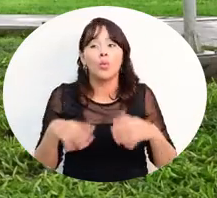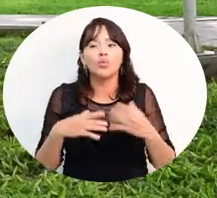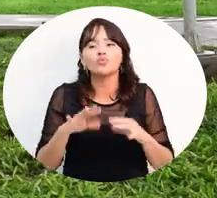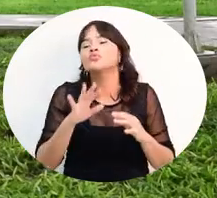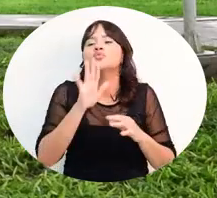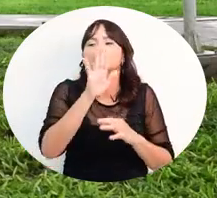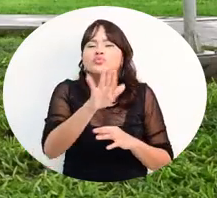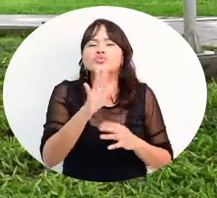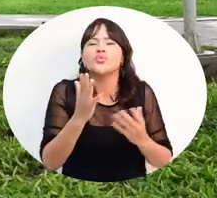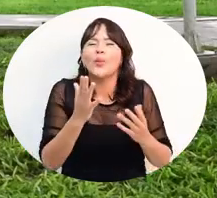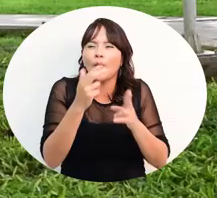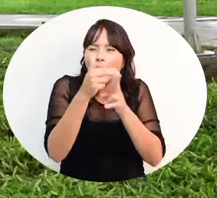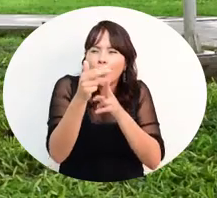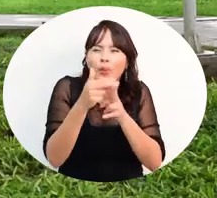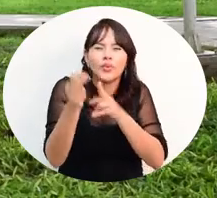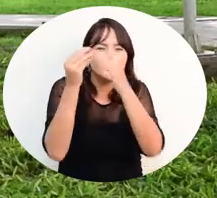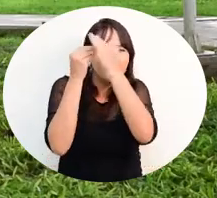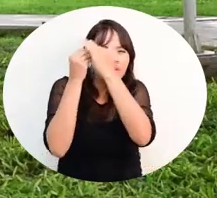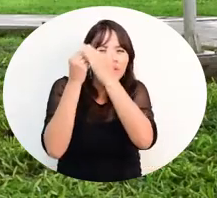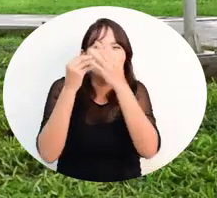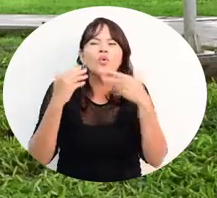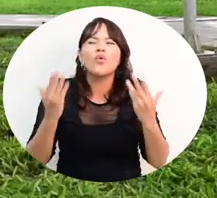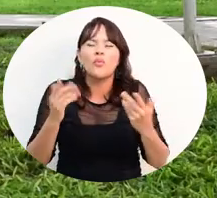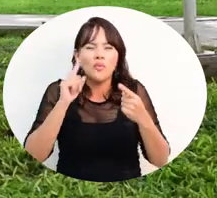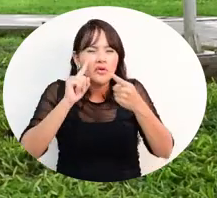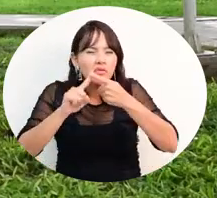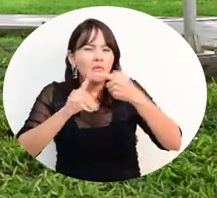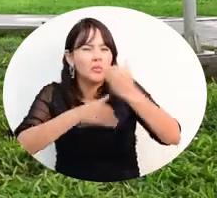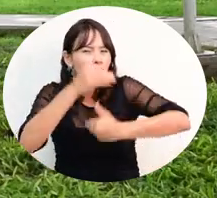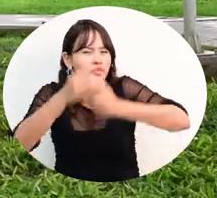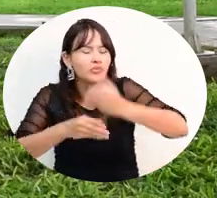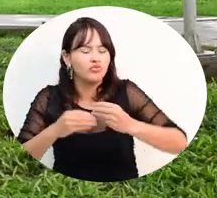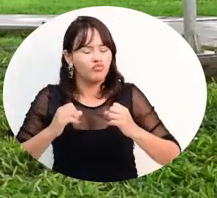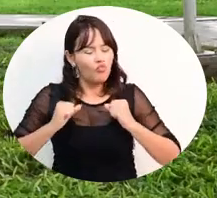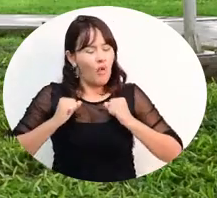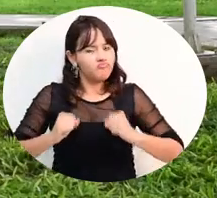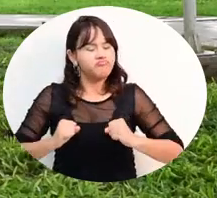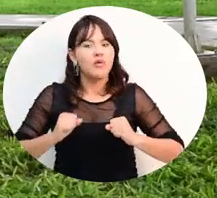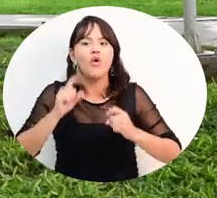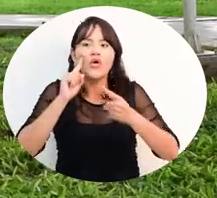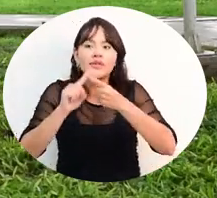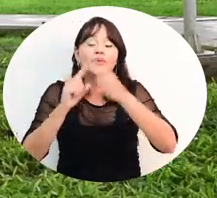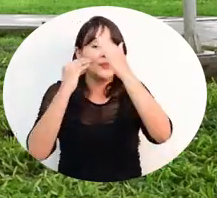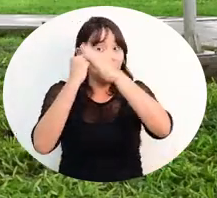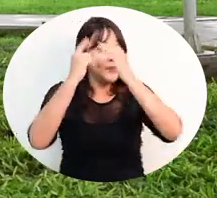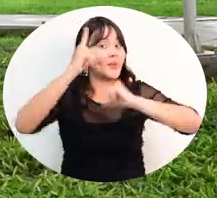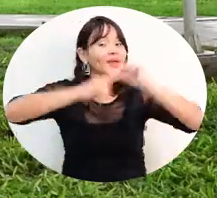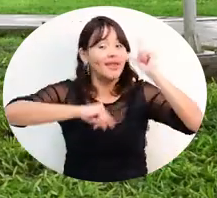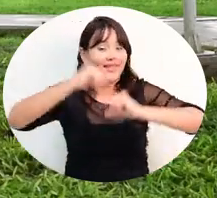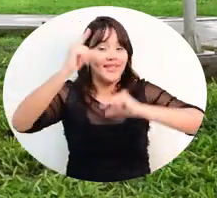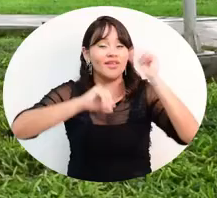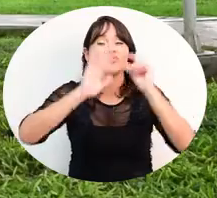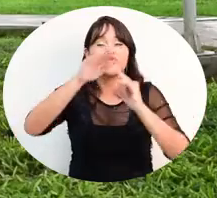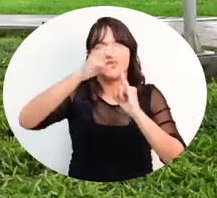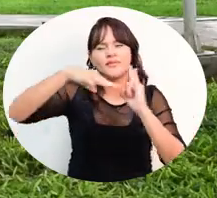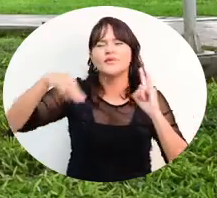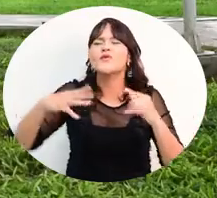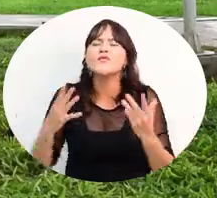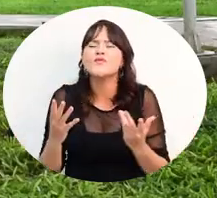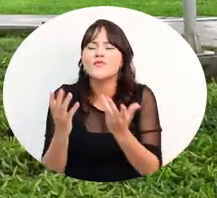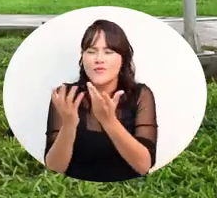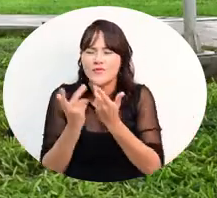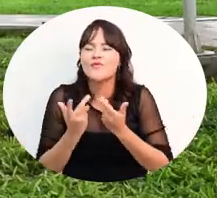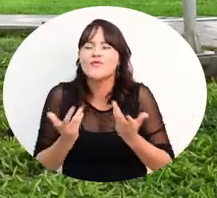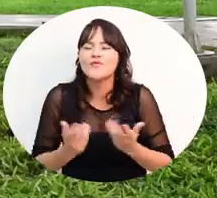viendo se vean como guiados y puedan hacer un mejor proceso, que puedan convertirse en las próximas estrellas Unimagdalena Saber